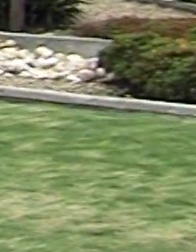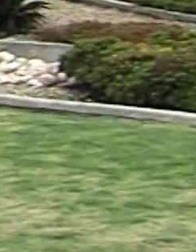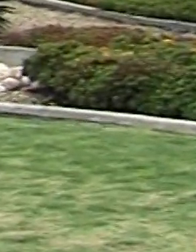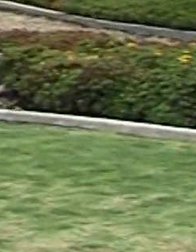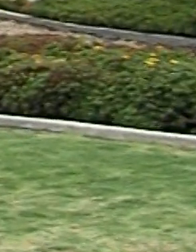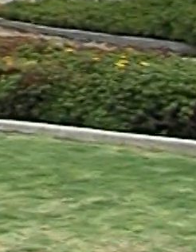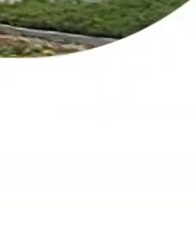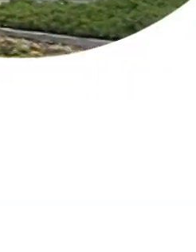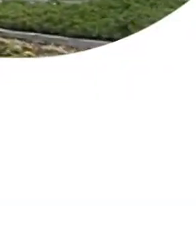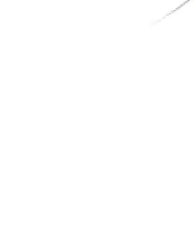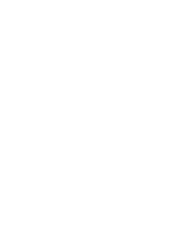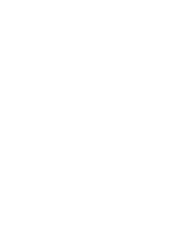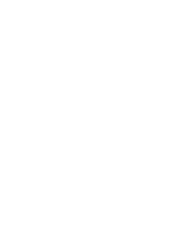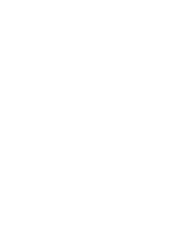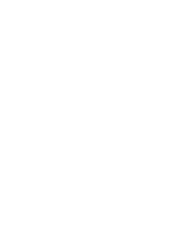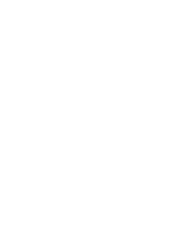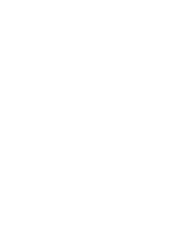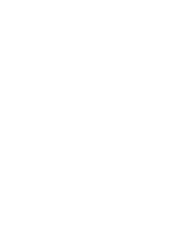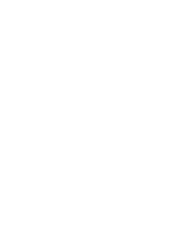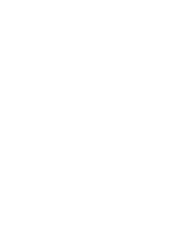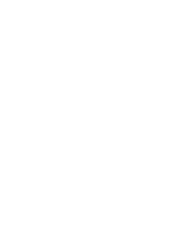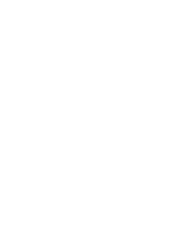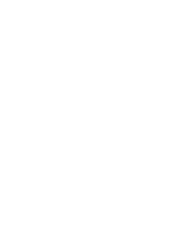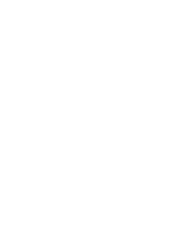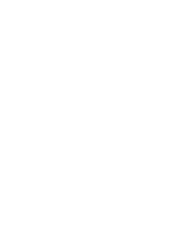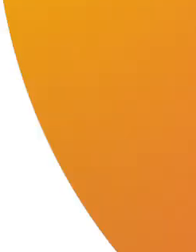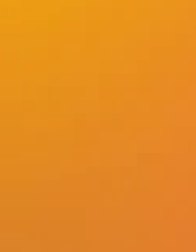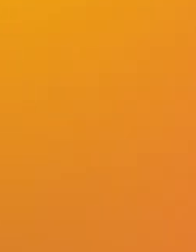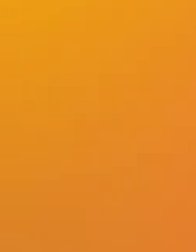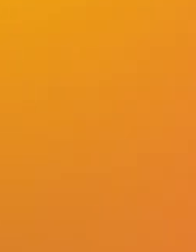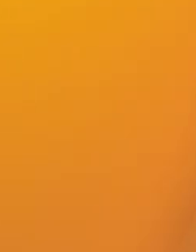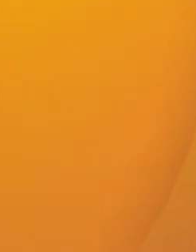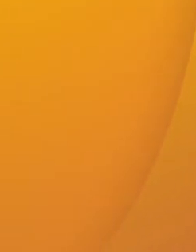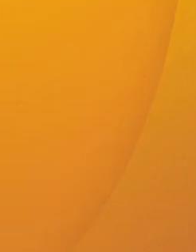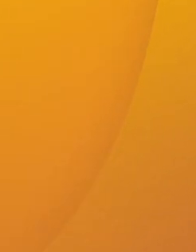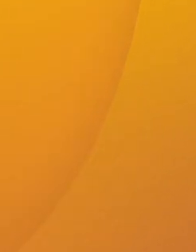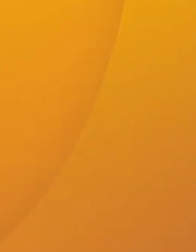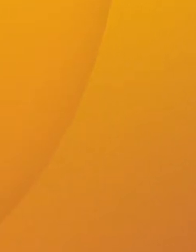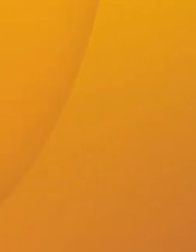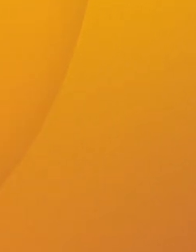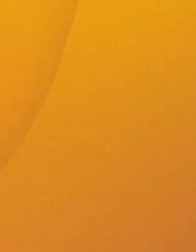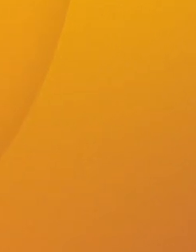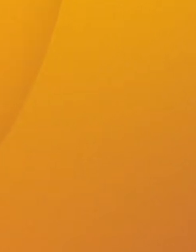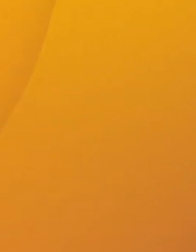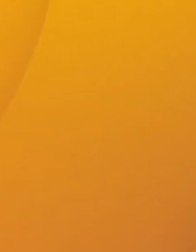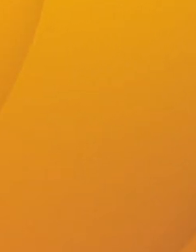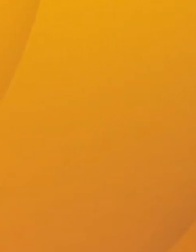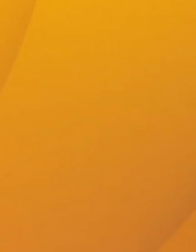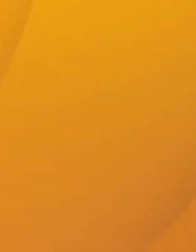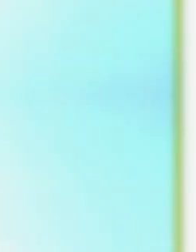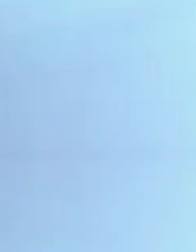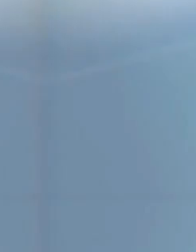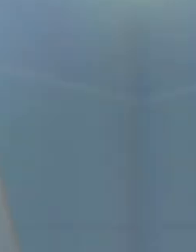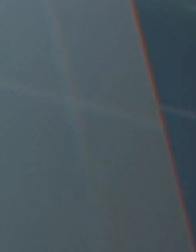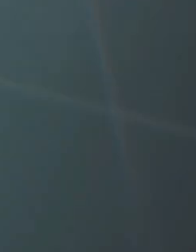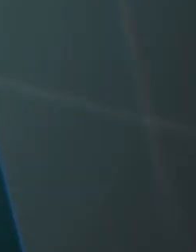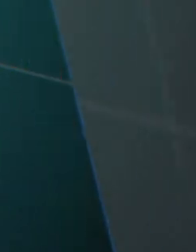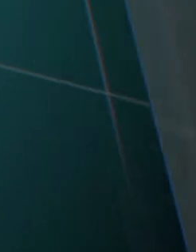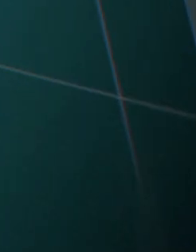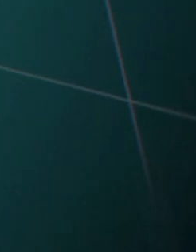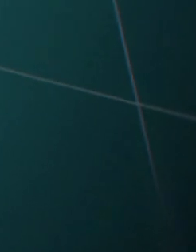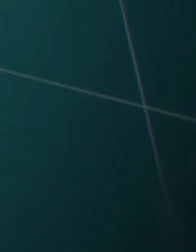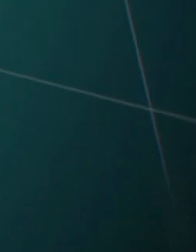p.m. Canal Institucional. A Colombia la hacemos todos.